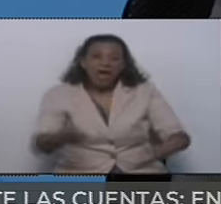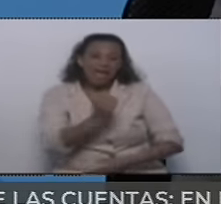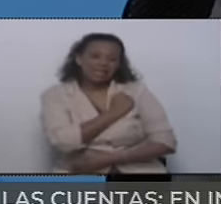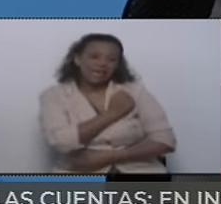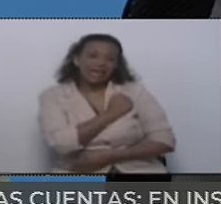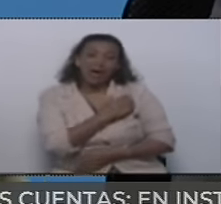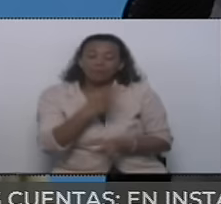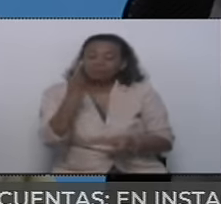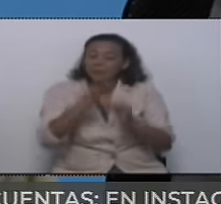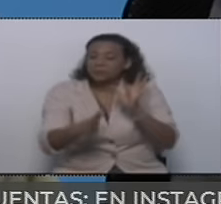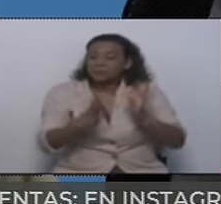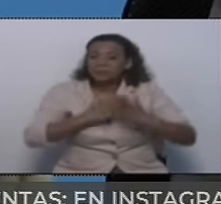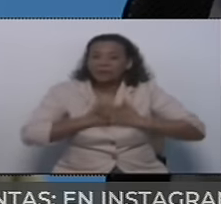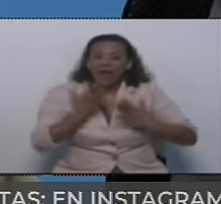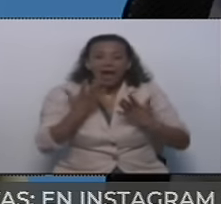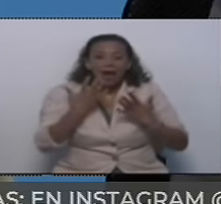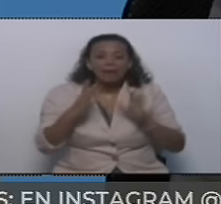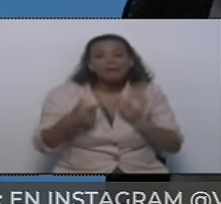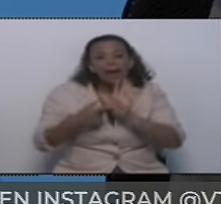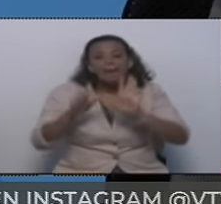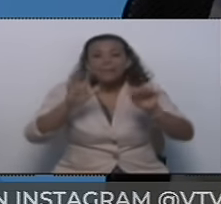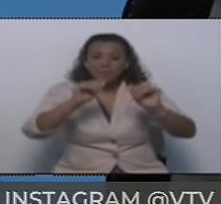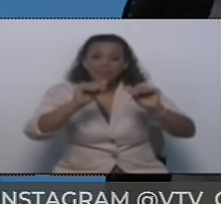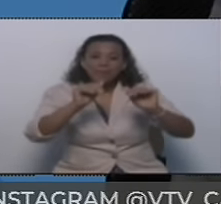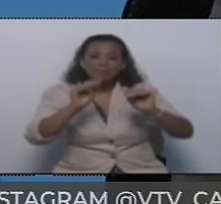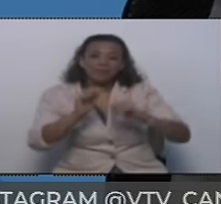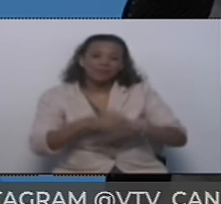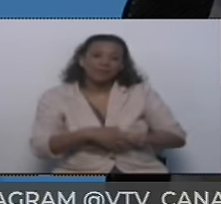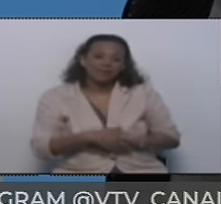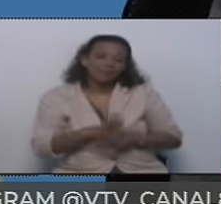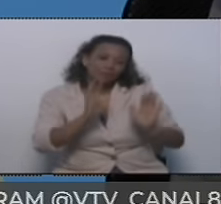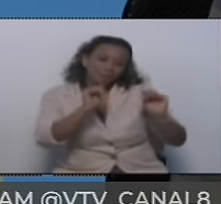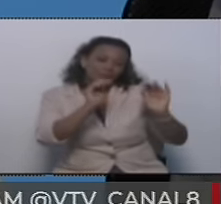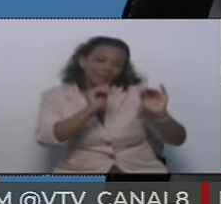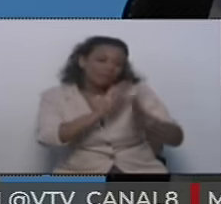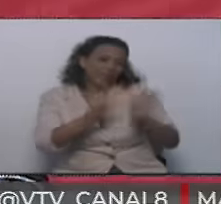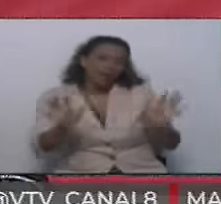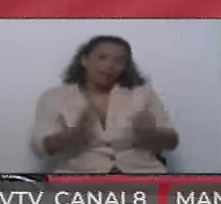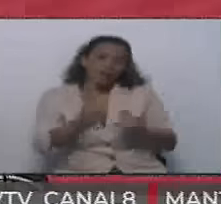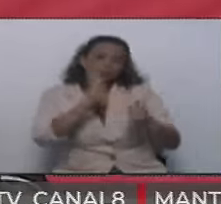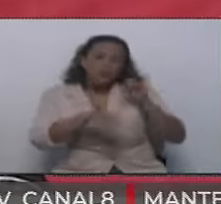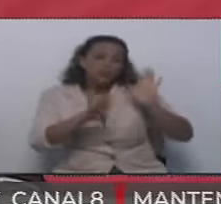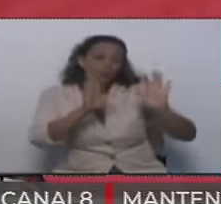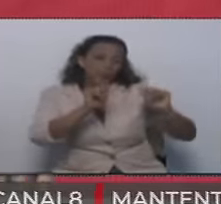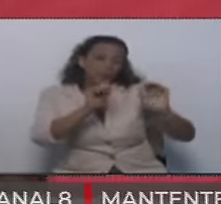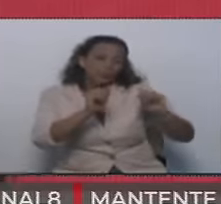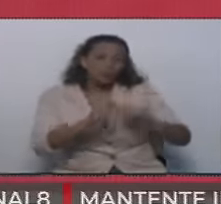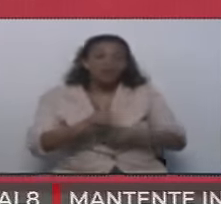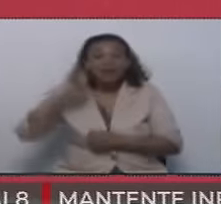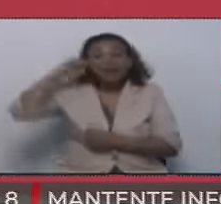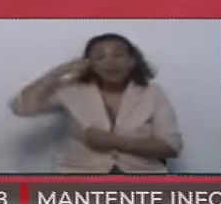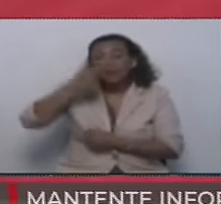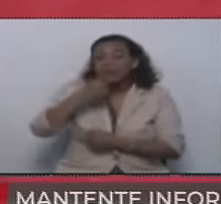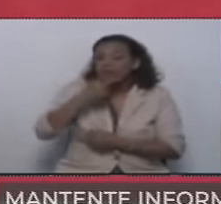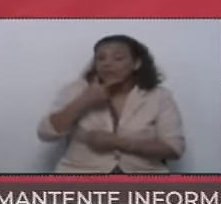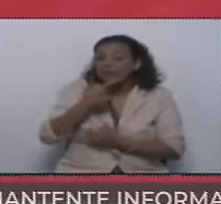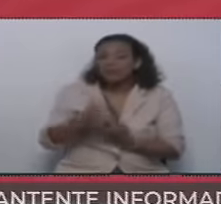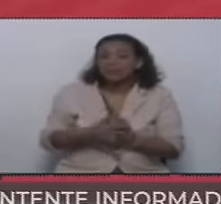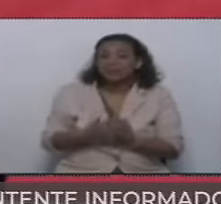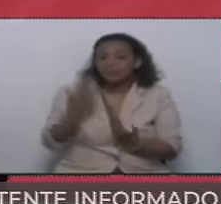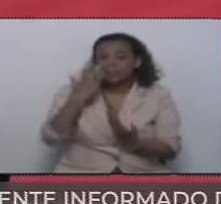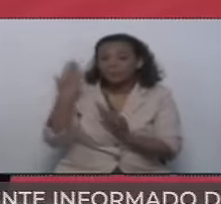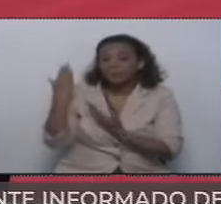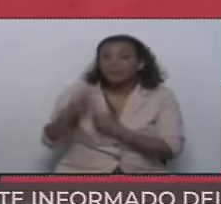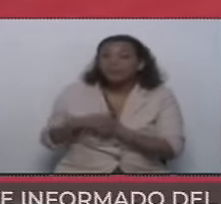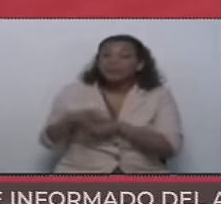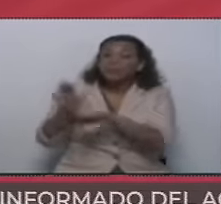lugar icónico. Y allí la despedimos el día de ayer, como ella lo pidió. Así es. Bueno, un recuerdo bello, mira. Les